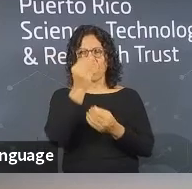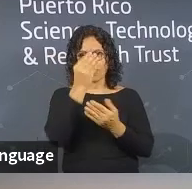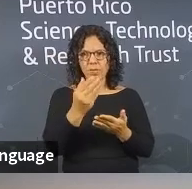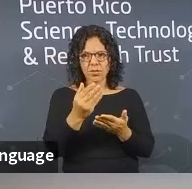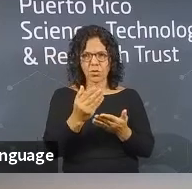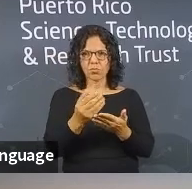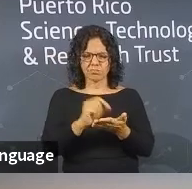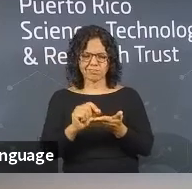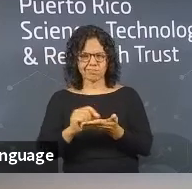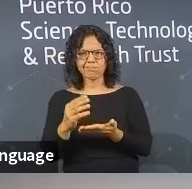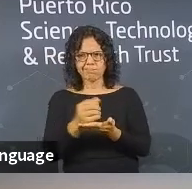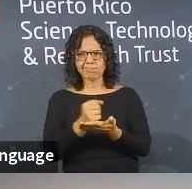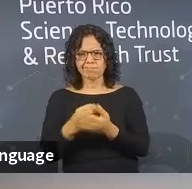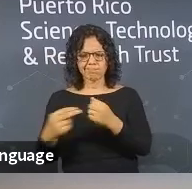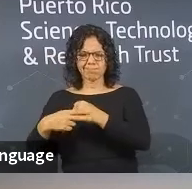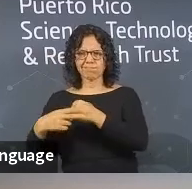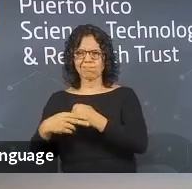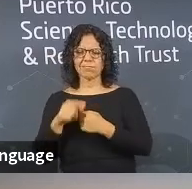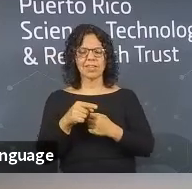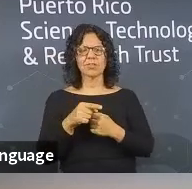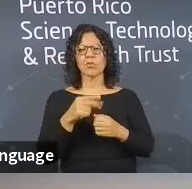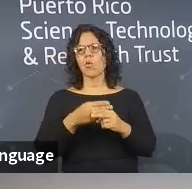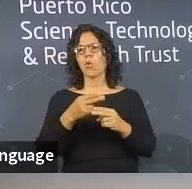puede utilizar ya sea lo que le decimos Chromecode,